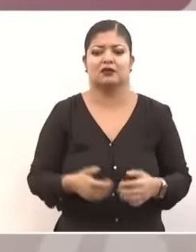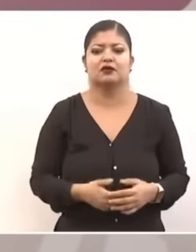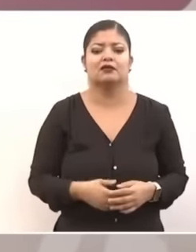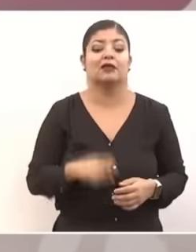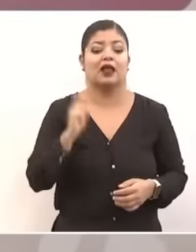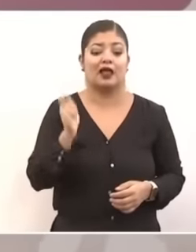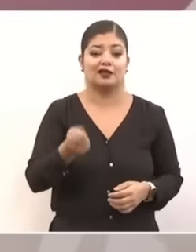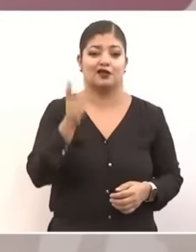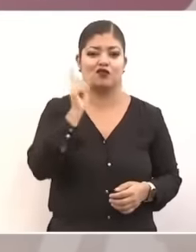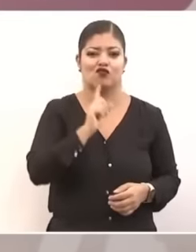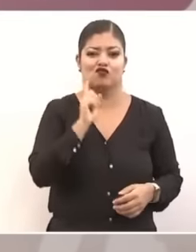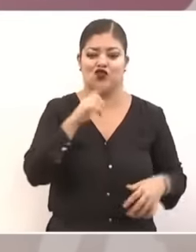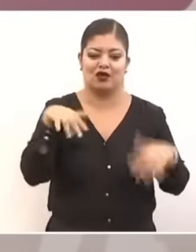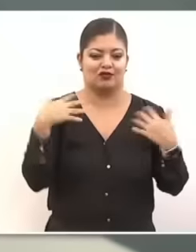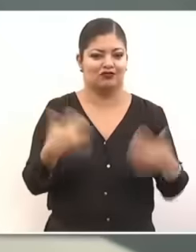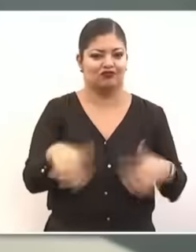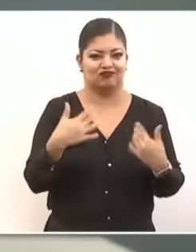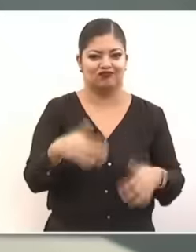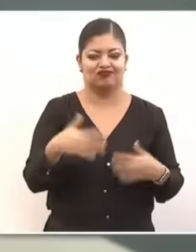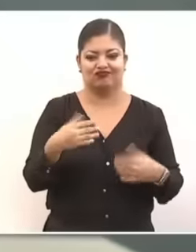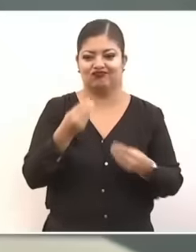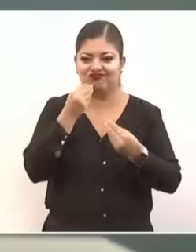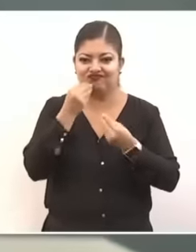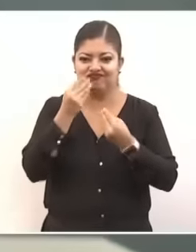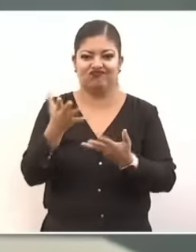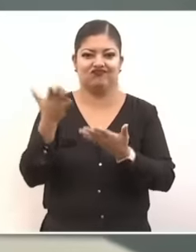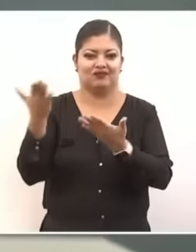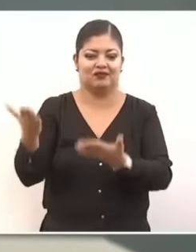es una mujer excepcional,